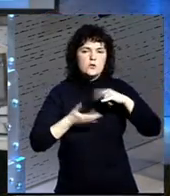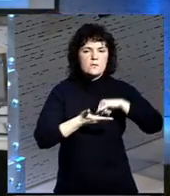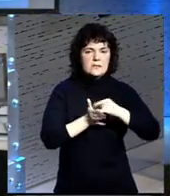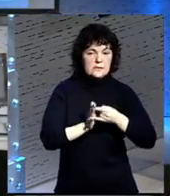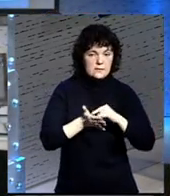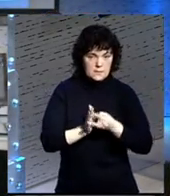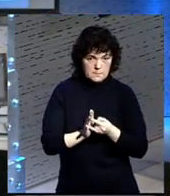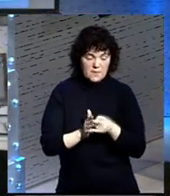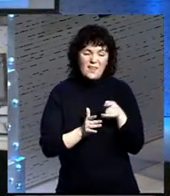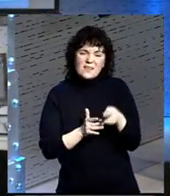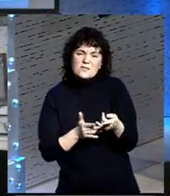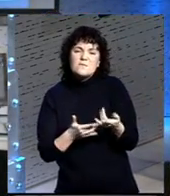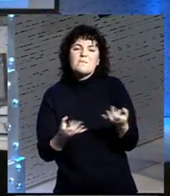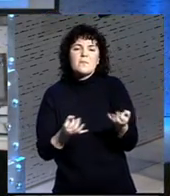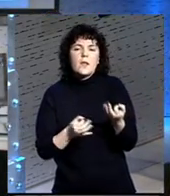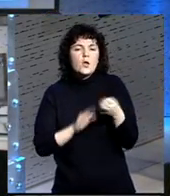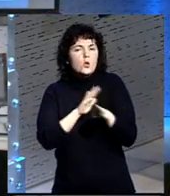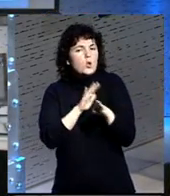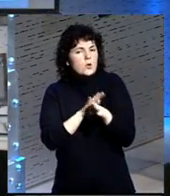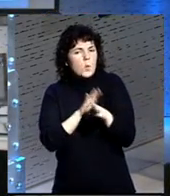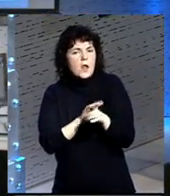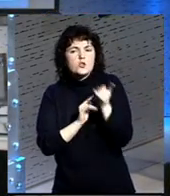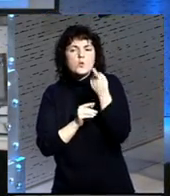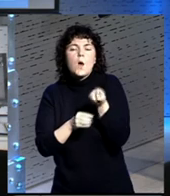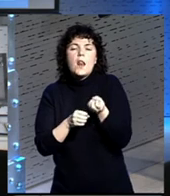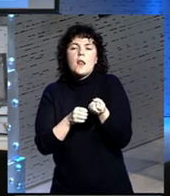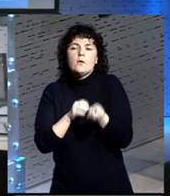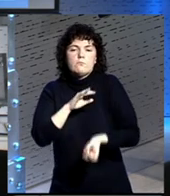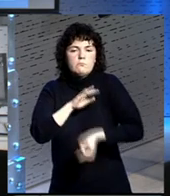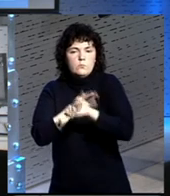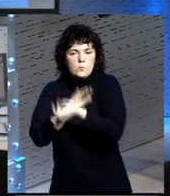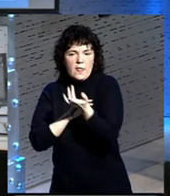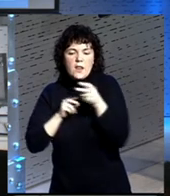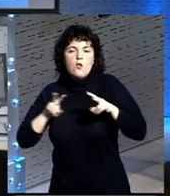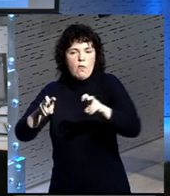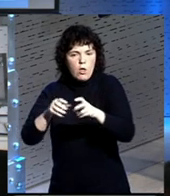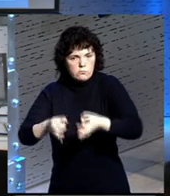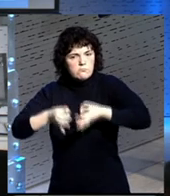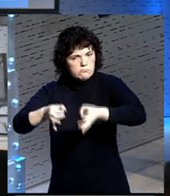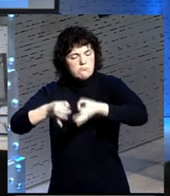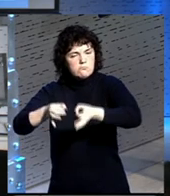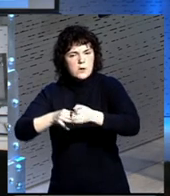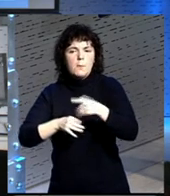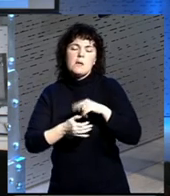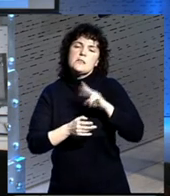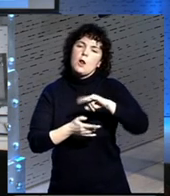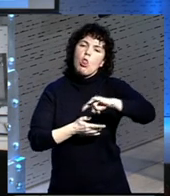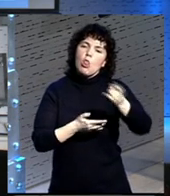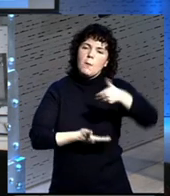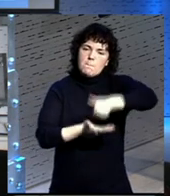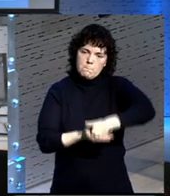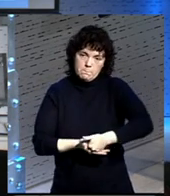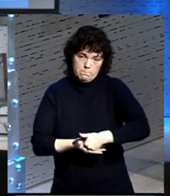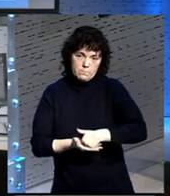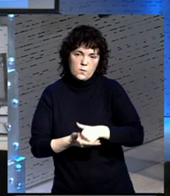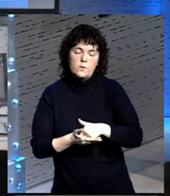sistémicos. Esto va a seguir siendo no solo una fuente de innovación permanente, sino una doble demanda, una fuente de